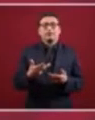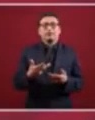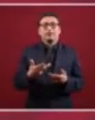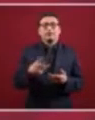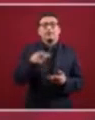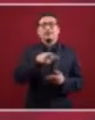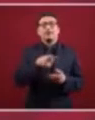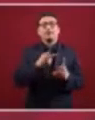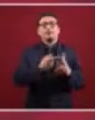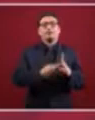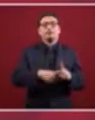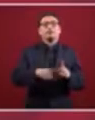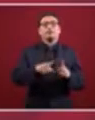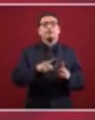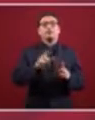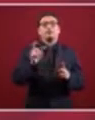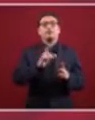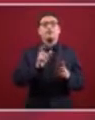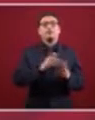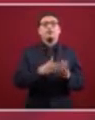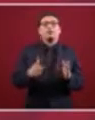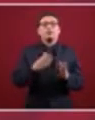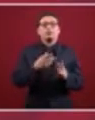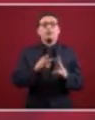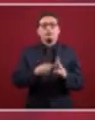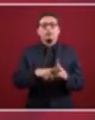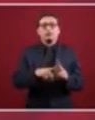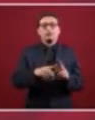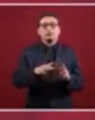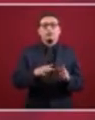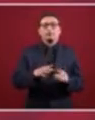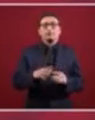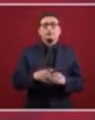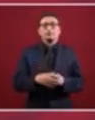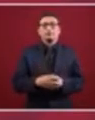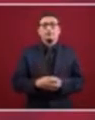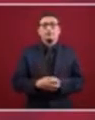esto empezó a las 3,